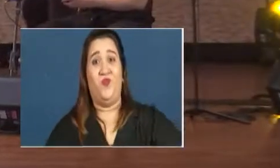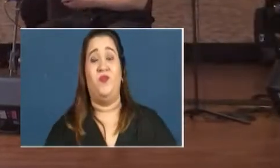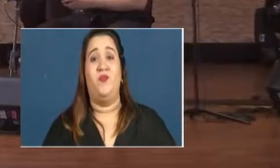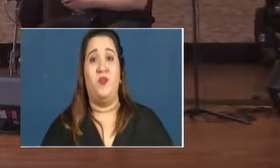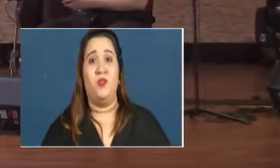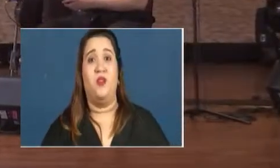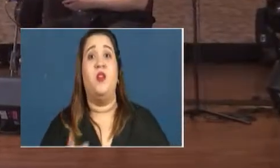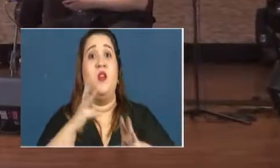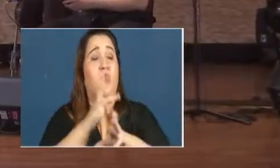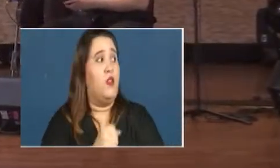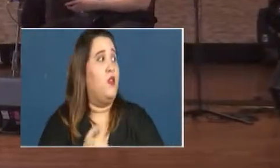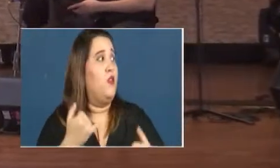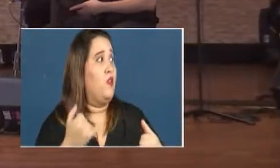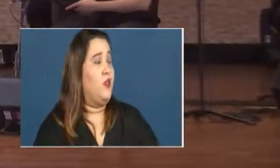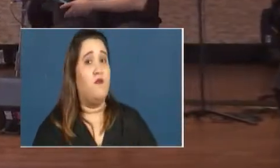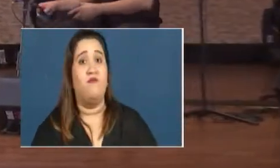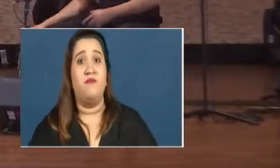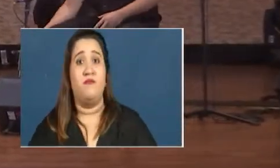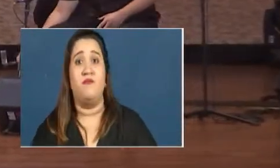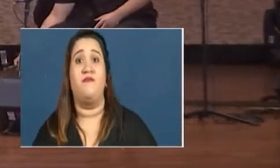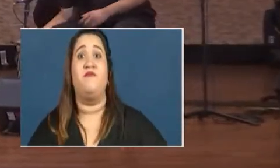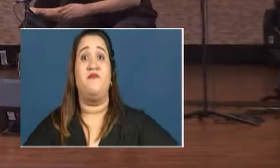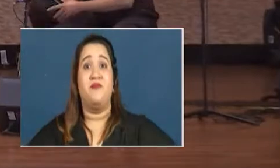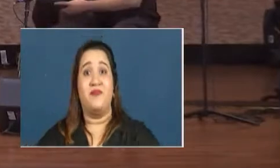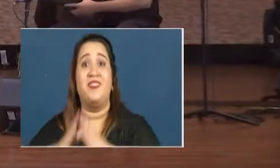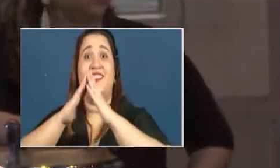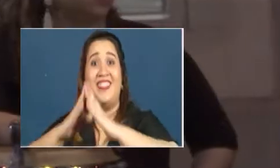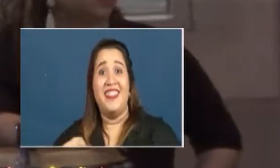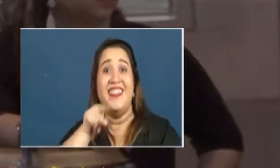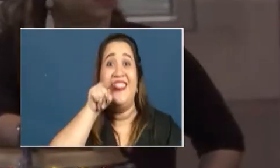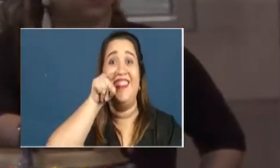Si hacemos esto, quédate en tu casa.